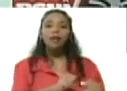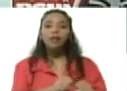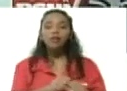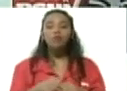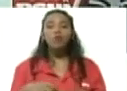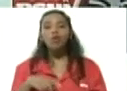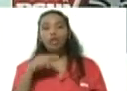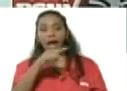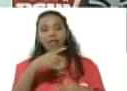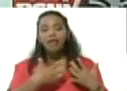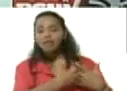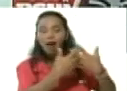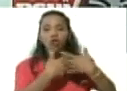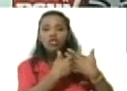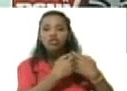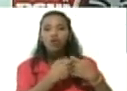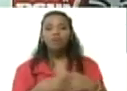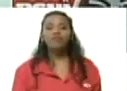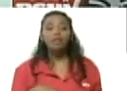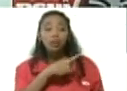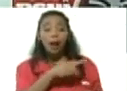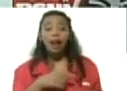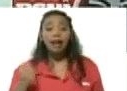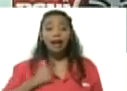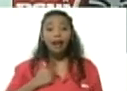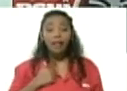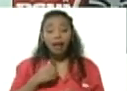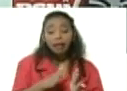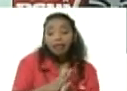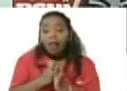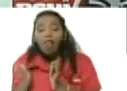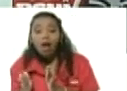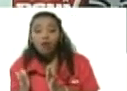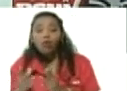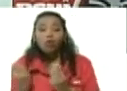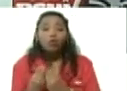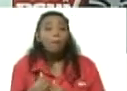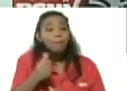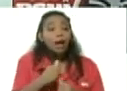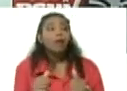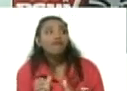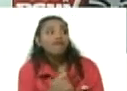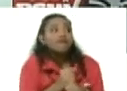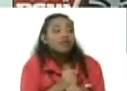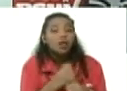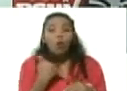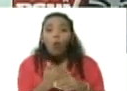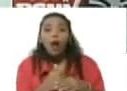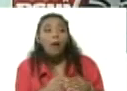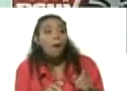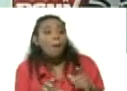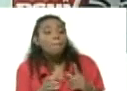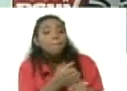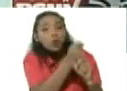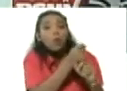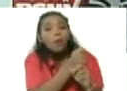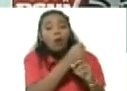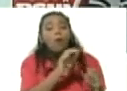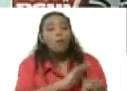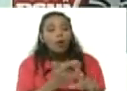Estados Unidos. Y Canadá, como está al lado, tiene que ser uno de los que más se guinde, pues, con su presidente al